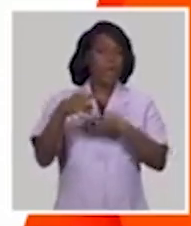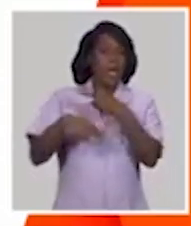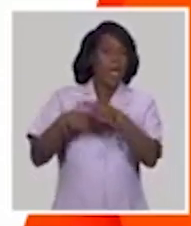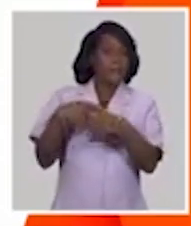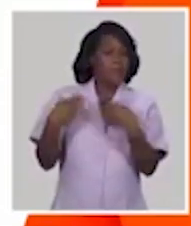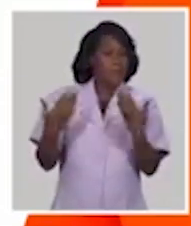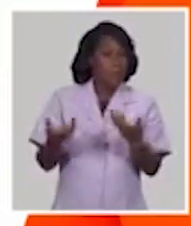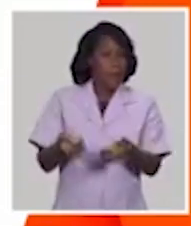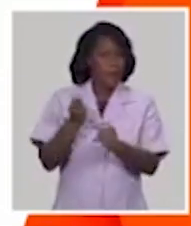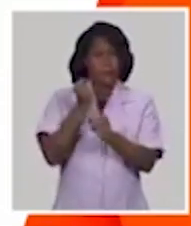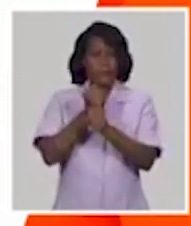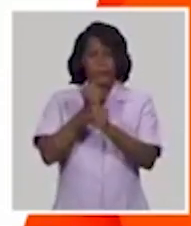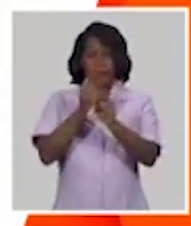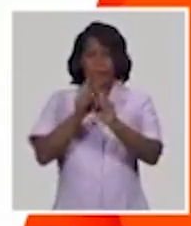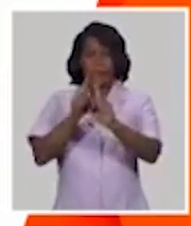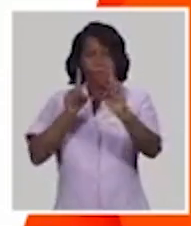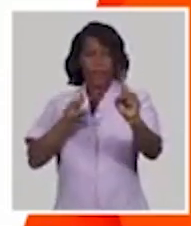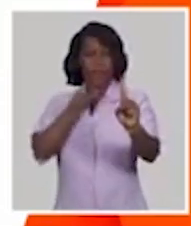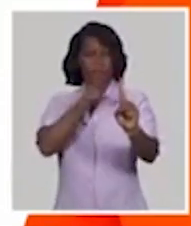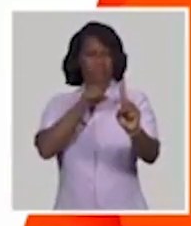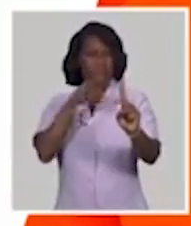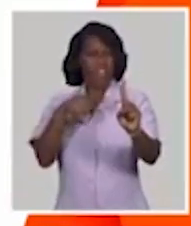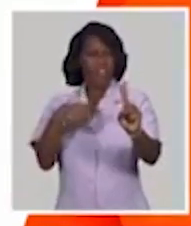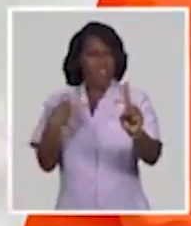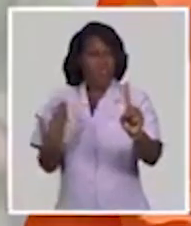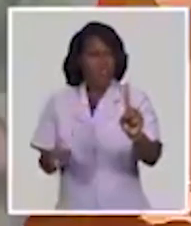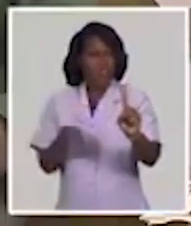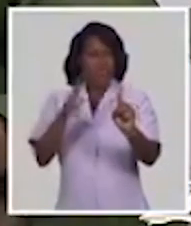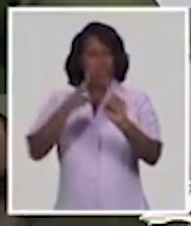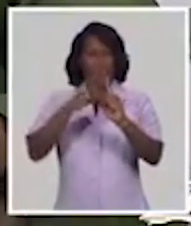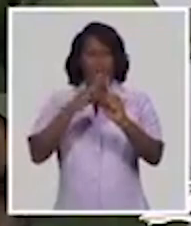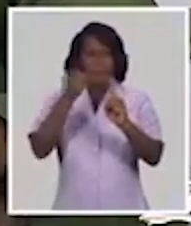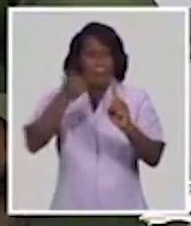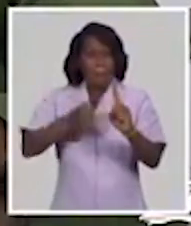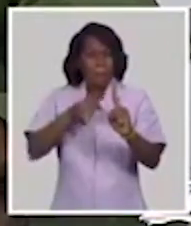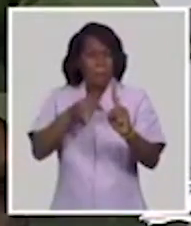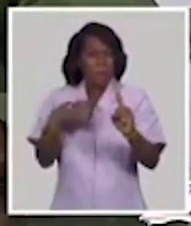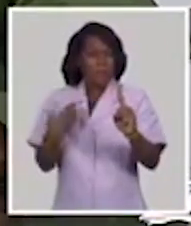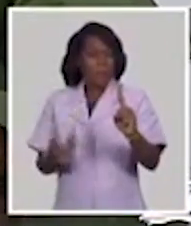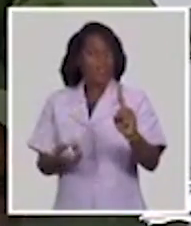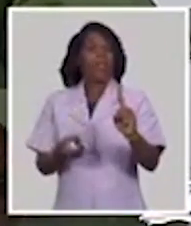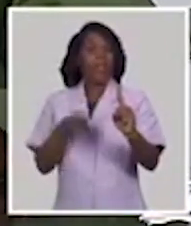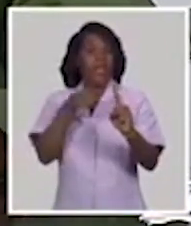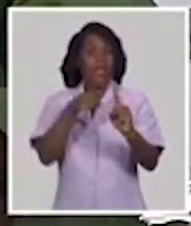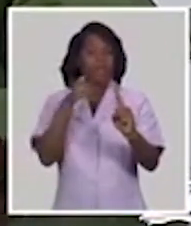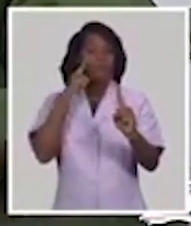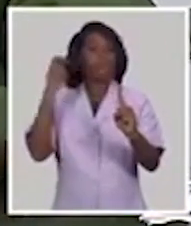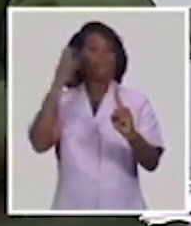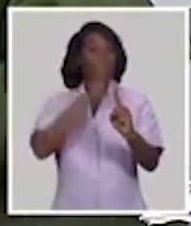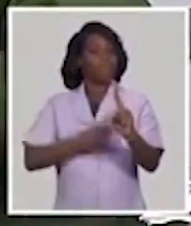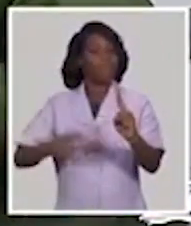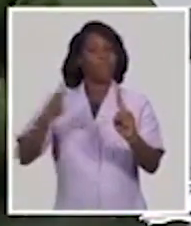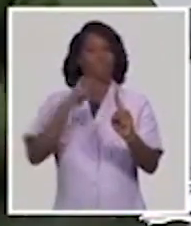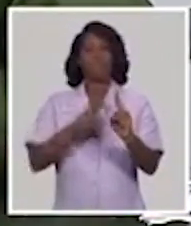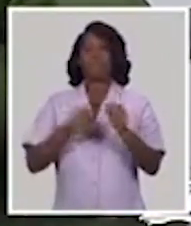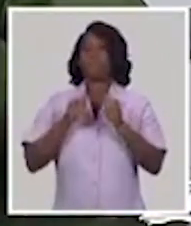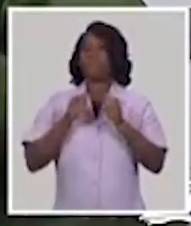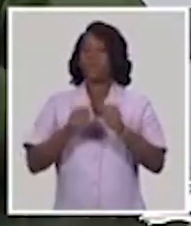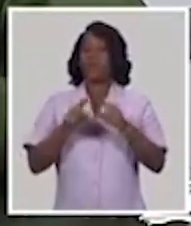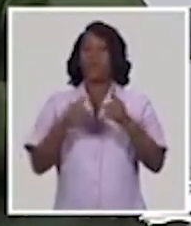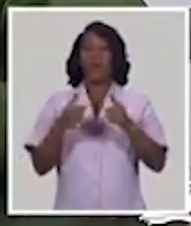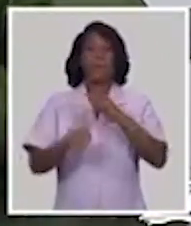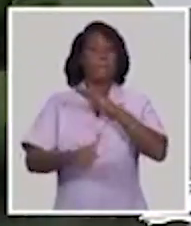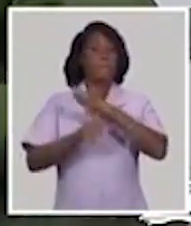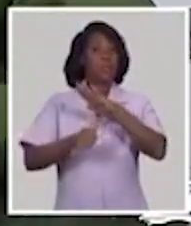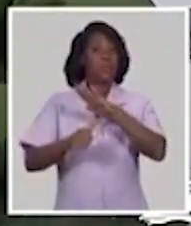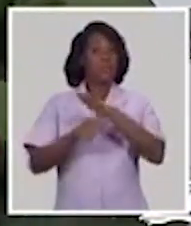del teletrabajo y el trabajo a distancia, que es de las cuestiones que ha estado insistiendo el presidente y pienso que en algunos no han